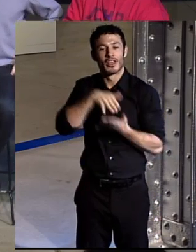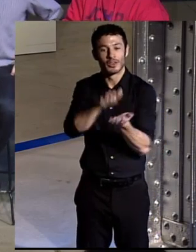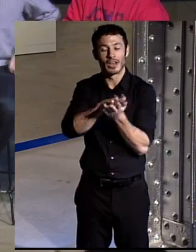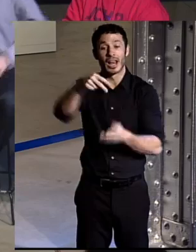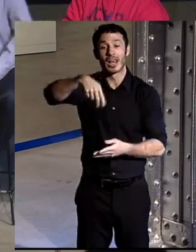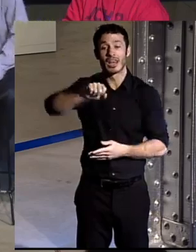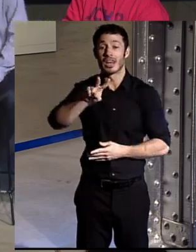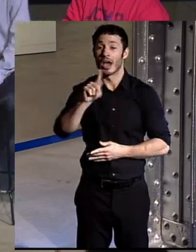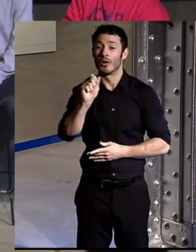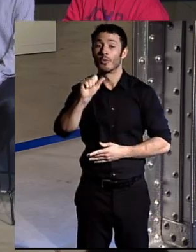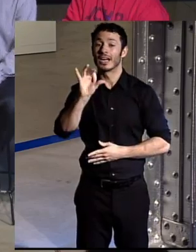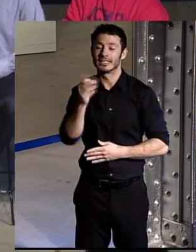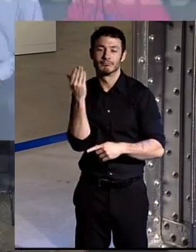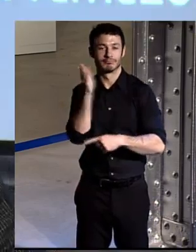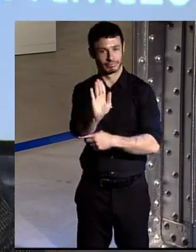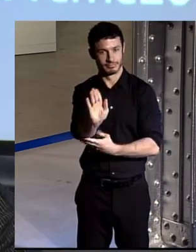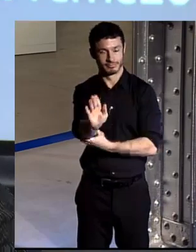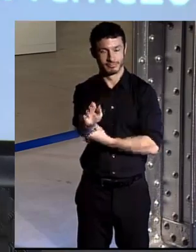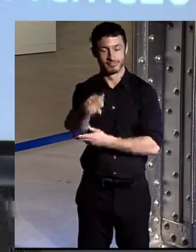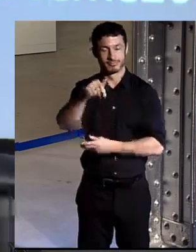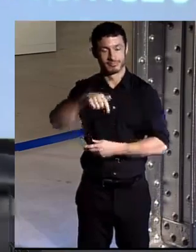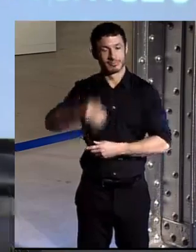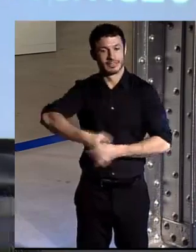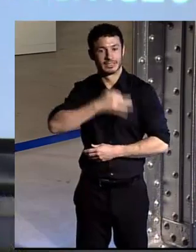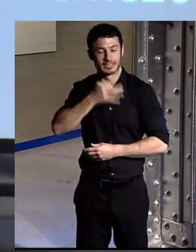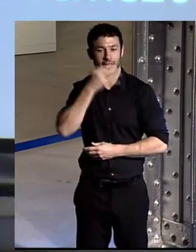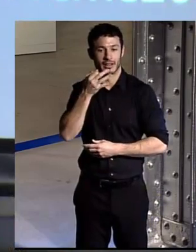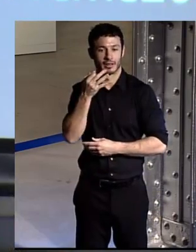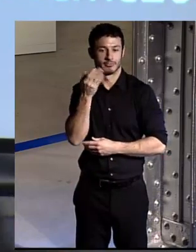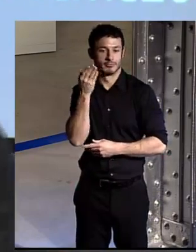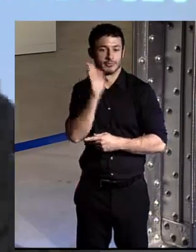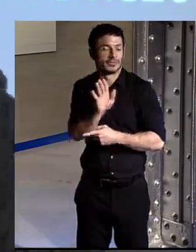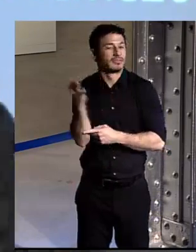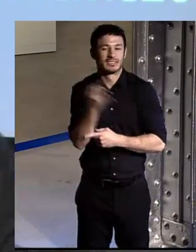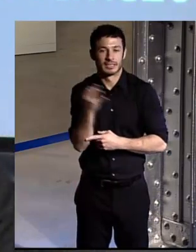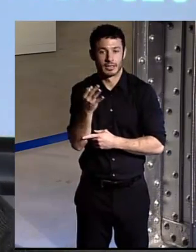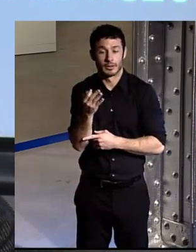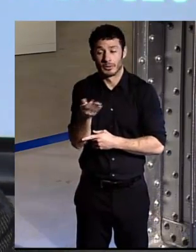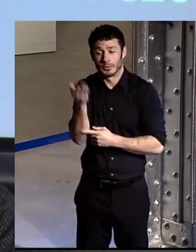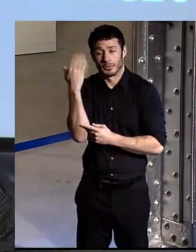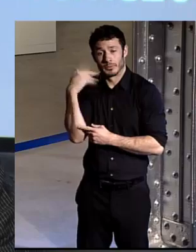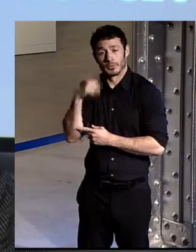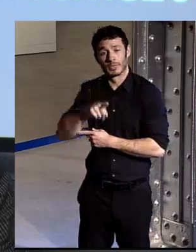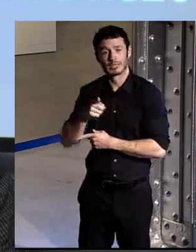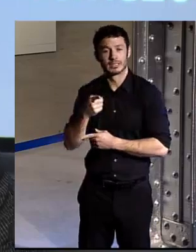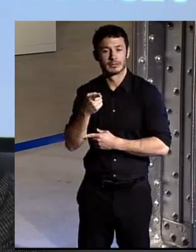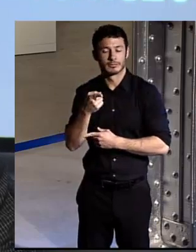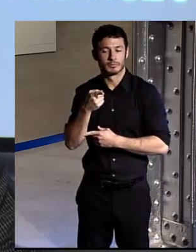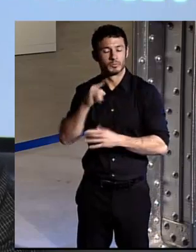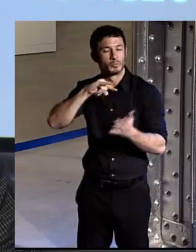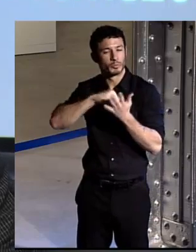Esta tarde os vamos a enseñar en lo que estamos trabajando en los últimos meses, que es un proyecto que consiste en